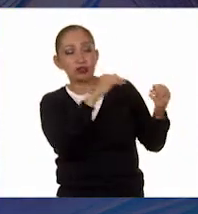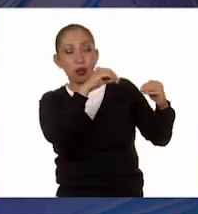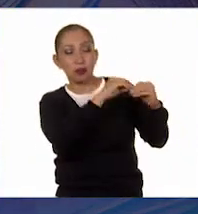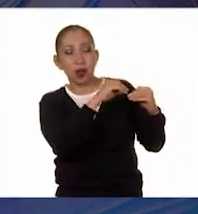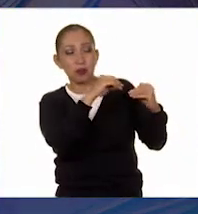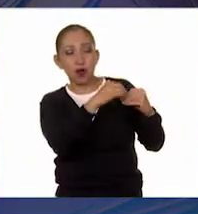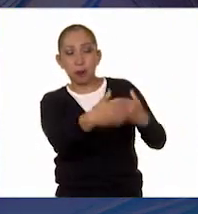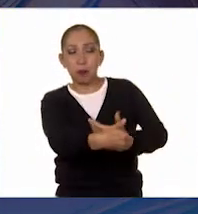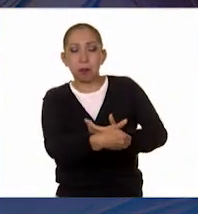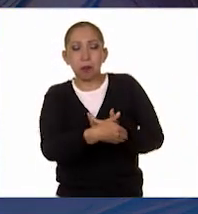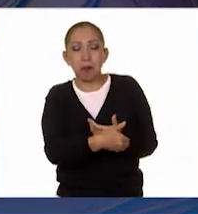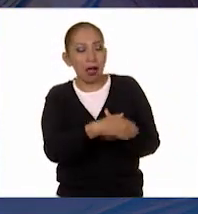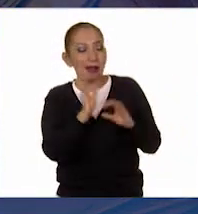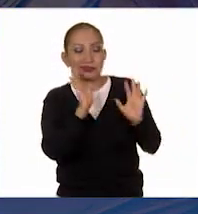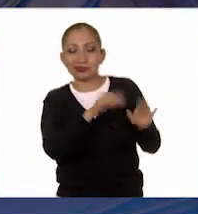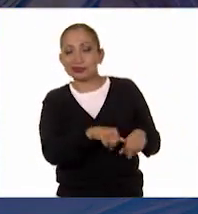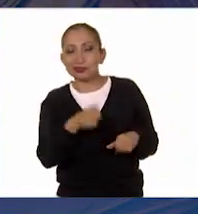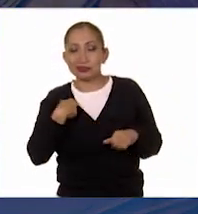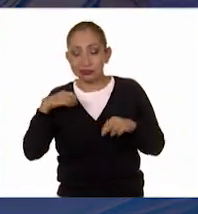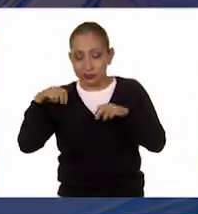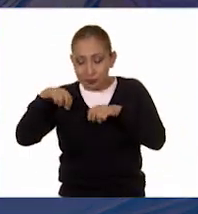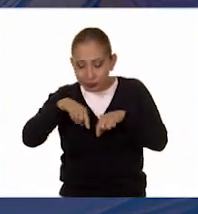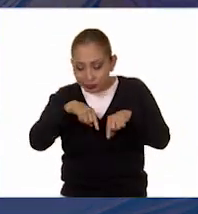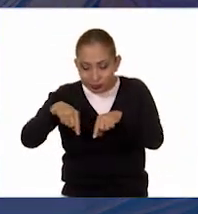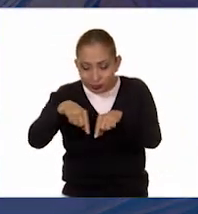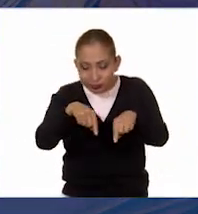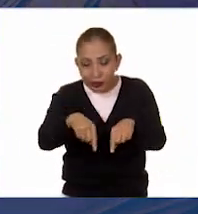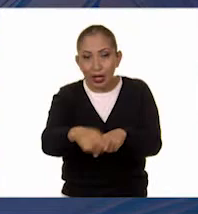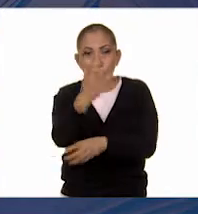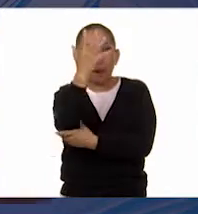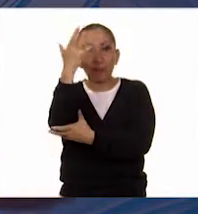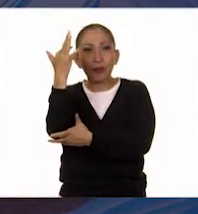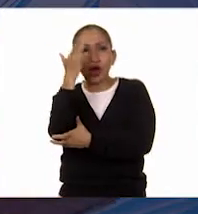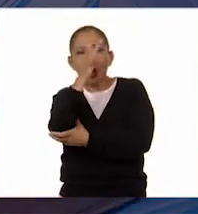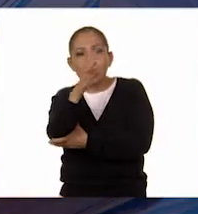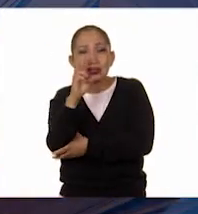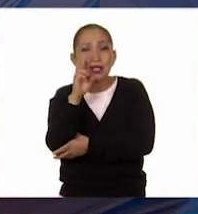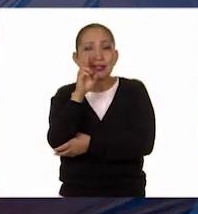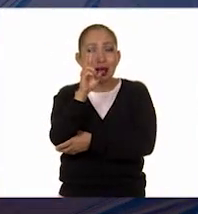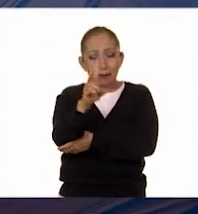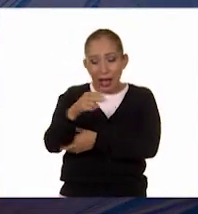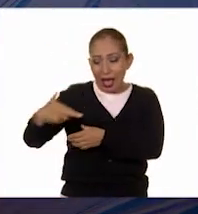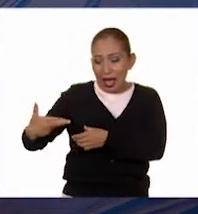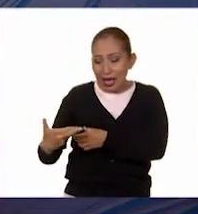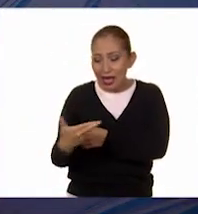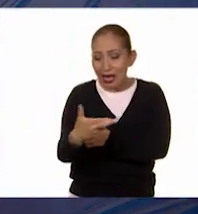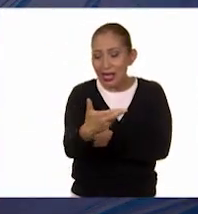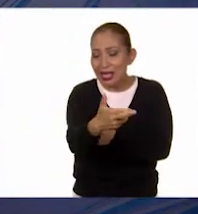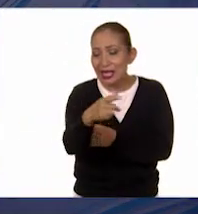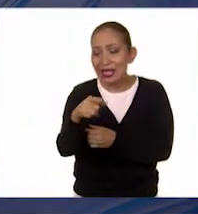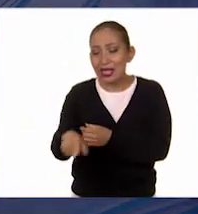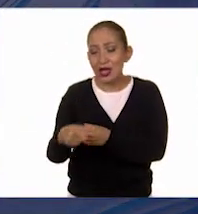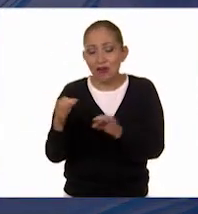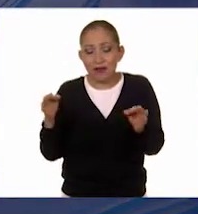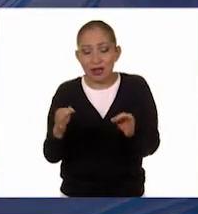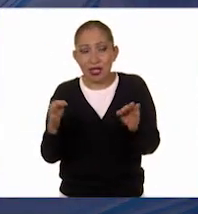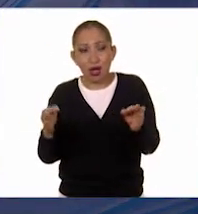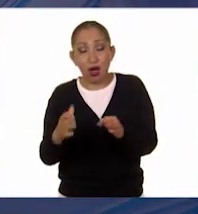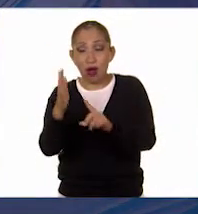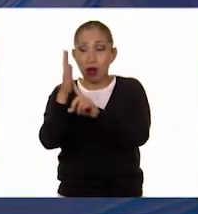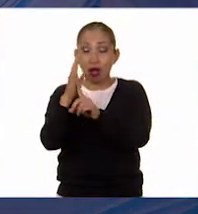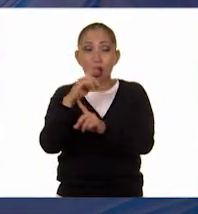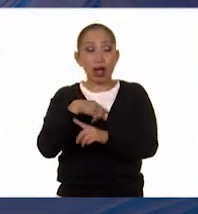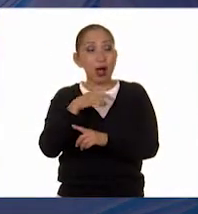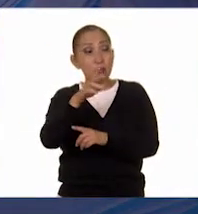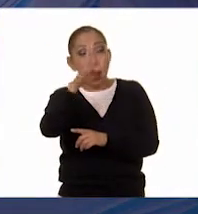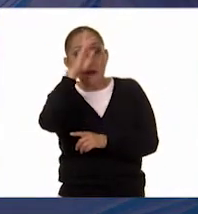del talle. Bajaron hasta un lugar en que el bosque parecía nacer junto a un arroyo de aguas heladas y un letrero prohibía cortar